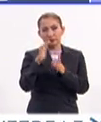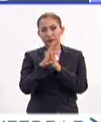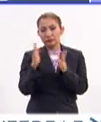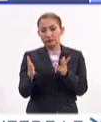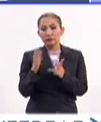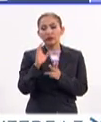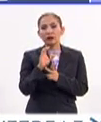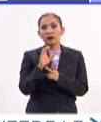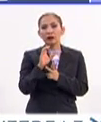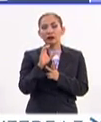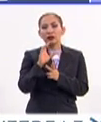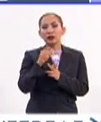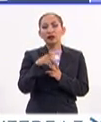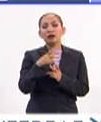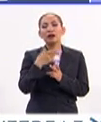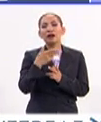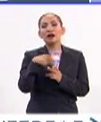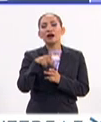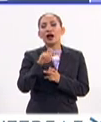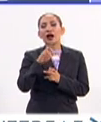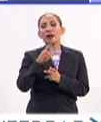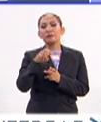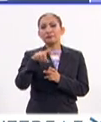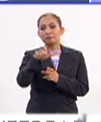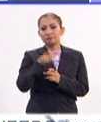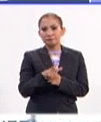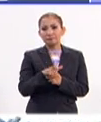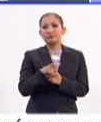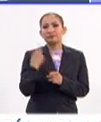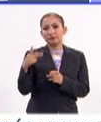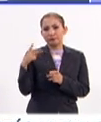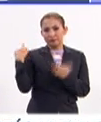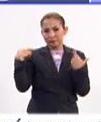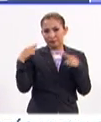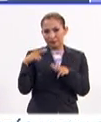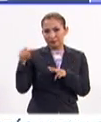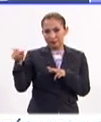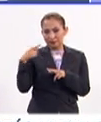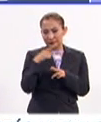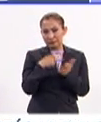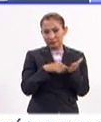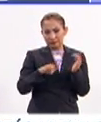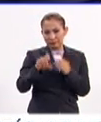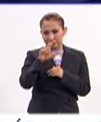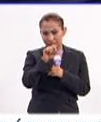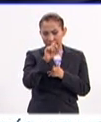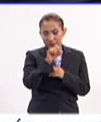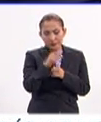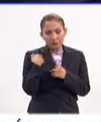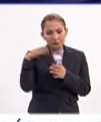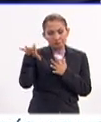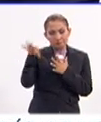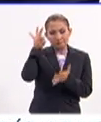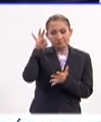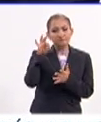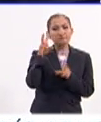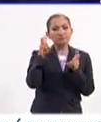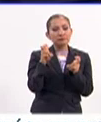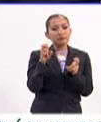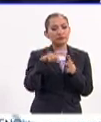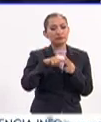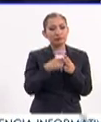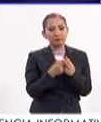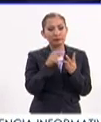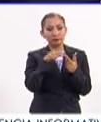libro sobre Karl Marx de Harold Lasky, que había sido su maestro en los años 20, pues